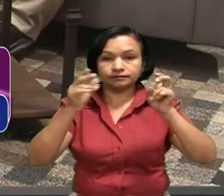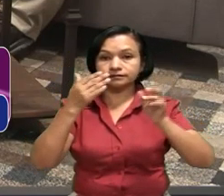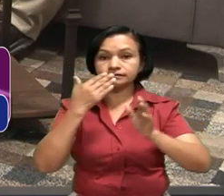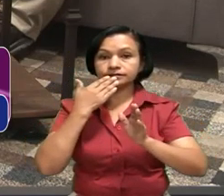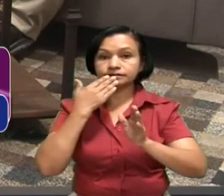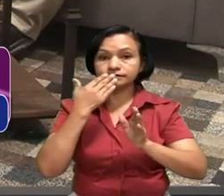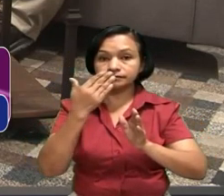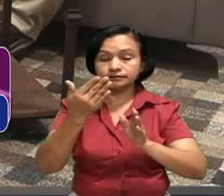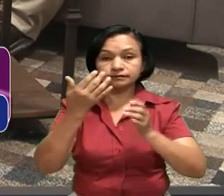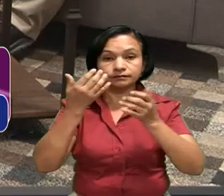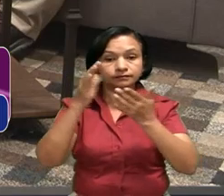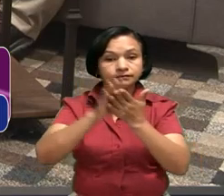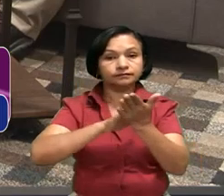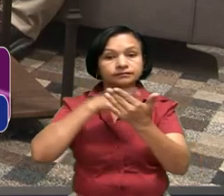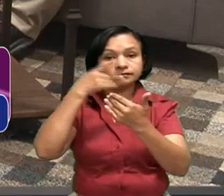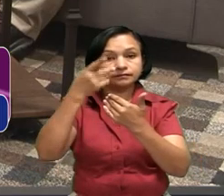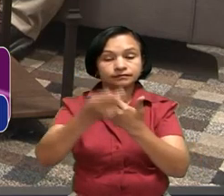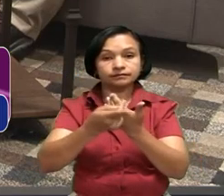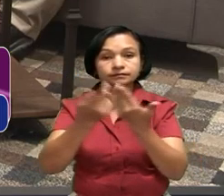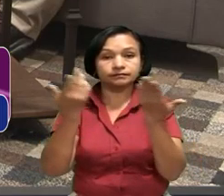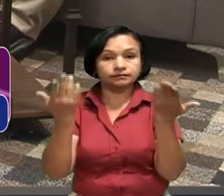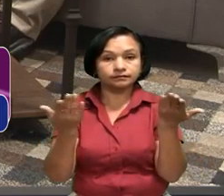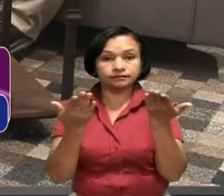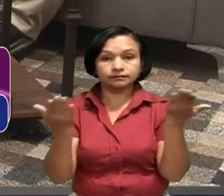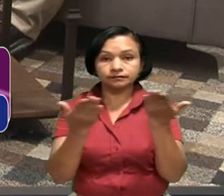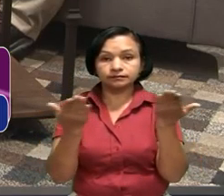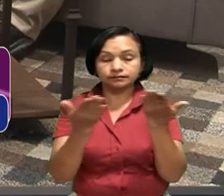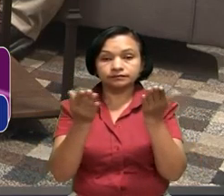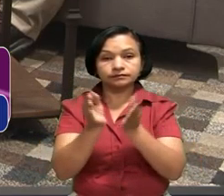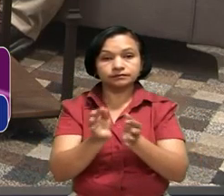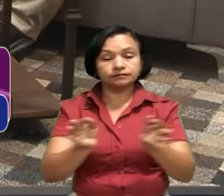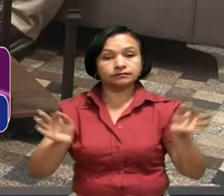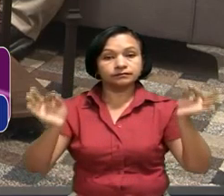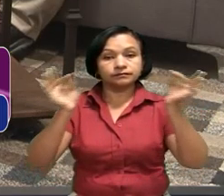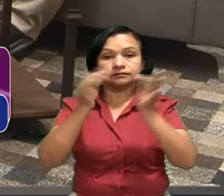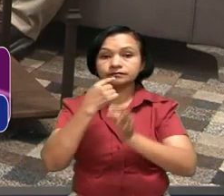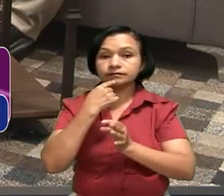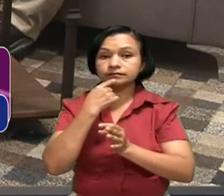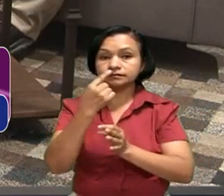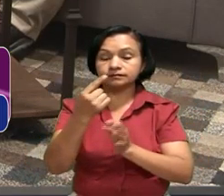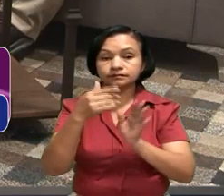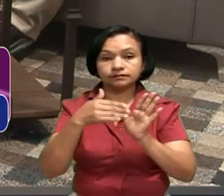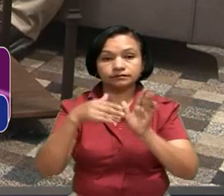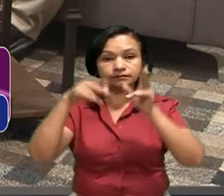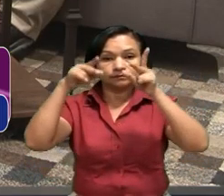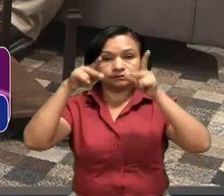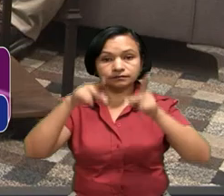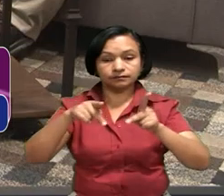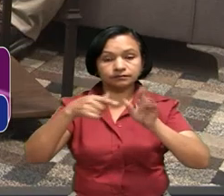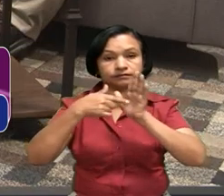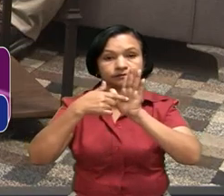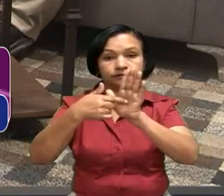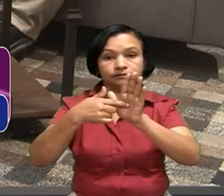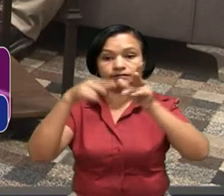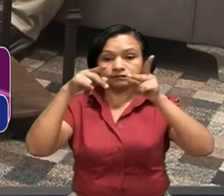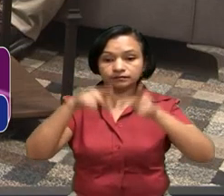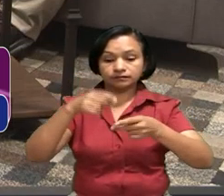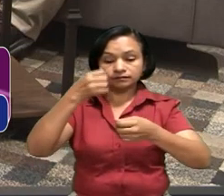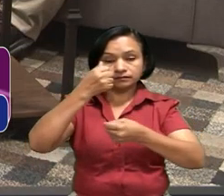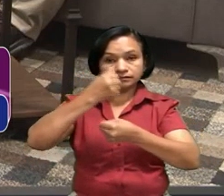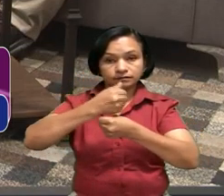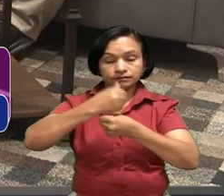en cuanto a lo que es como fundamental lo que un presentador lo que un periodista se